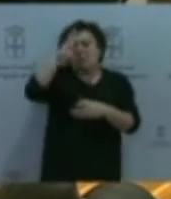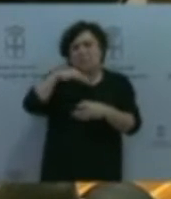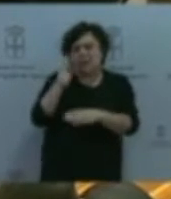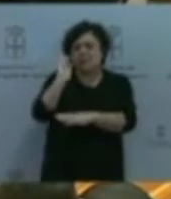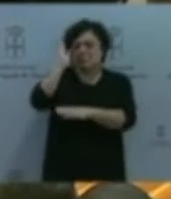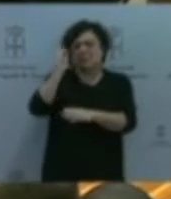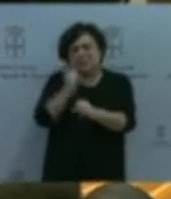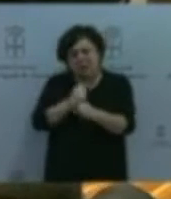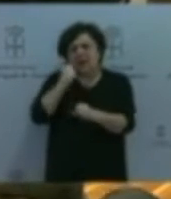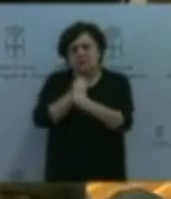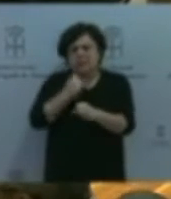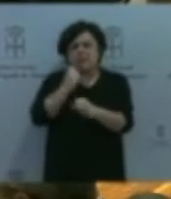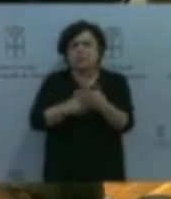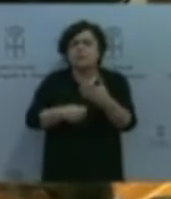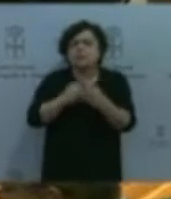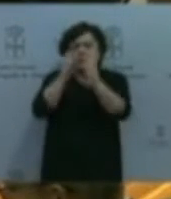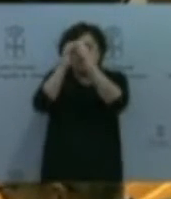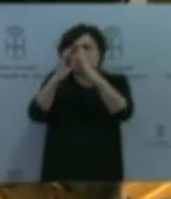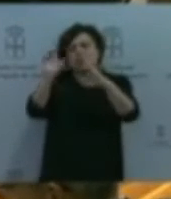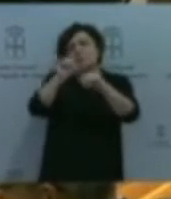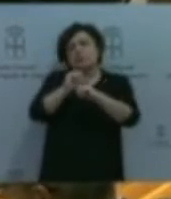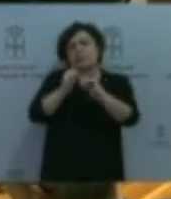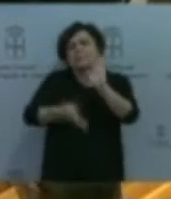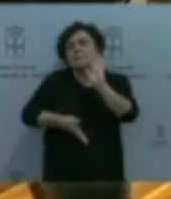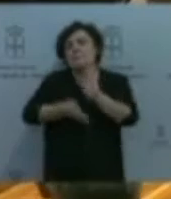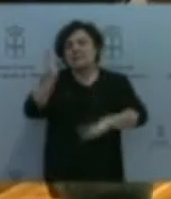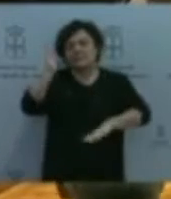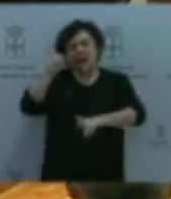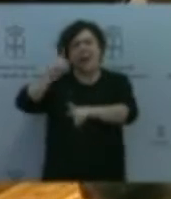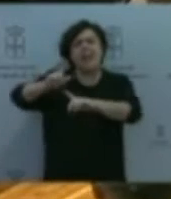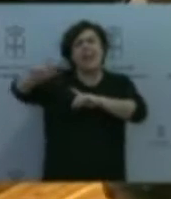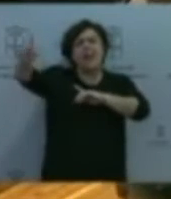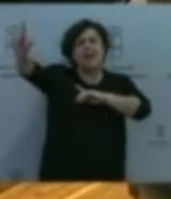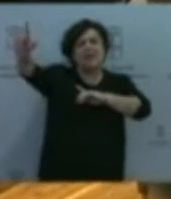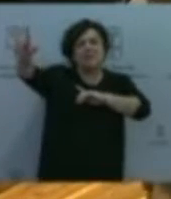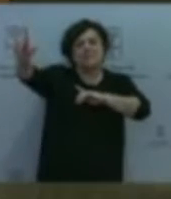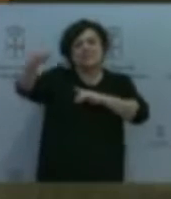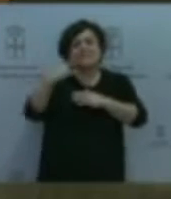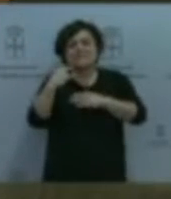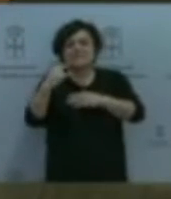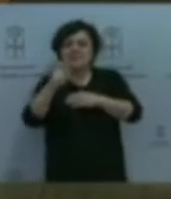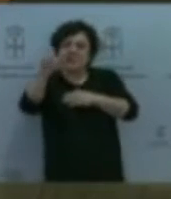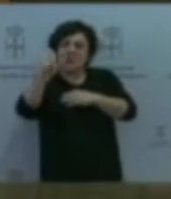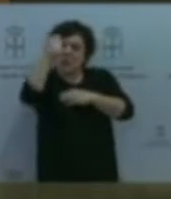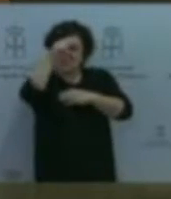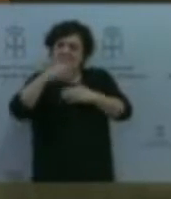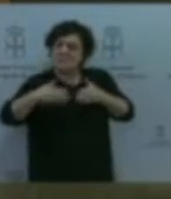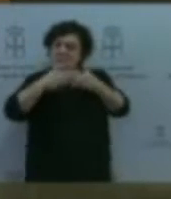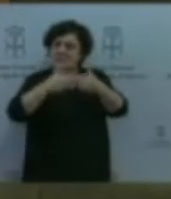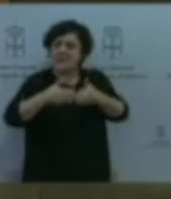Lejos, bien lejos. Se enamora de un joven marinero que la convence para zarpar hacia Buenos Aires. Lo ha decidido, escribe cartas de